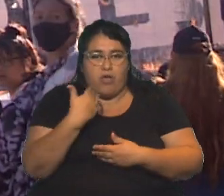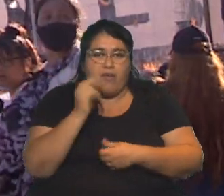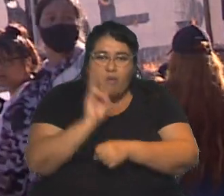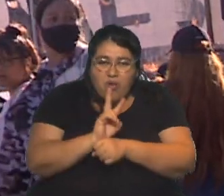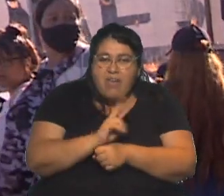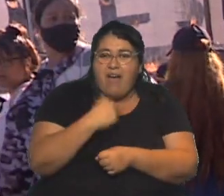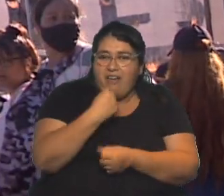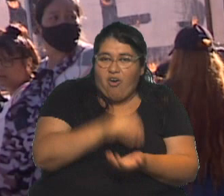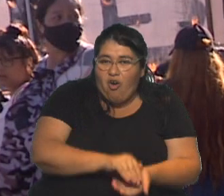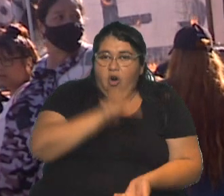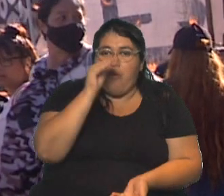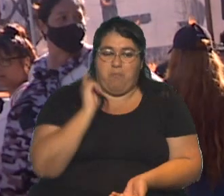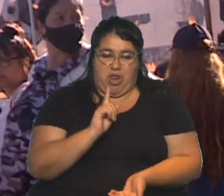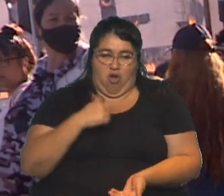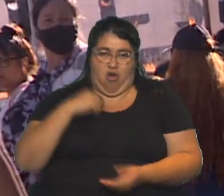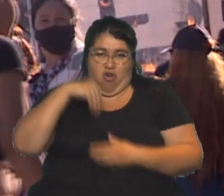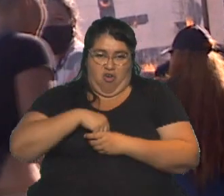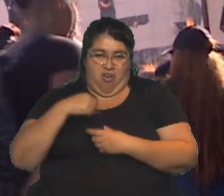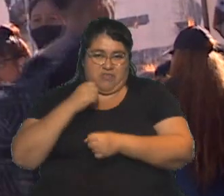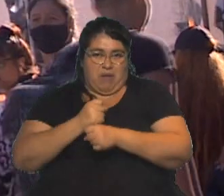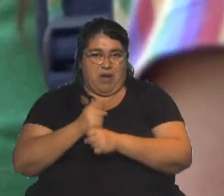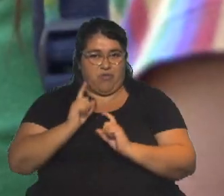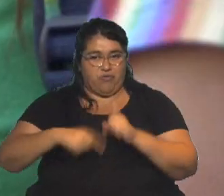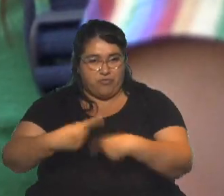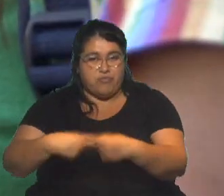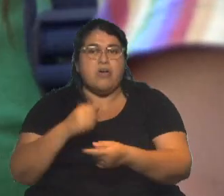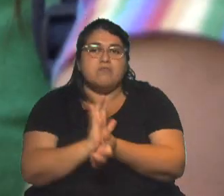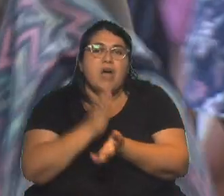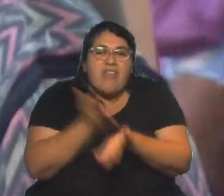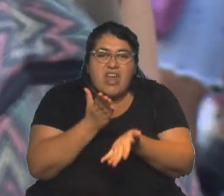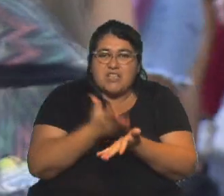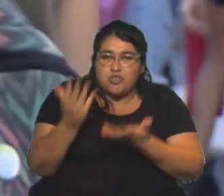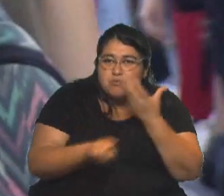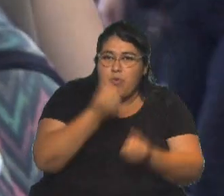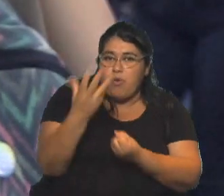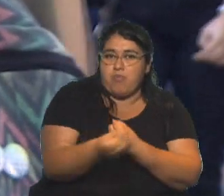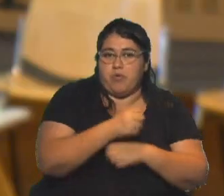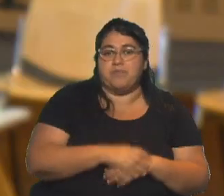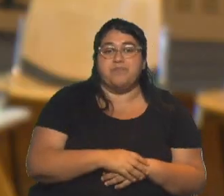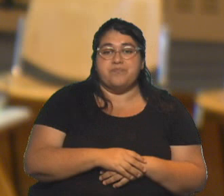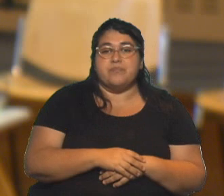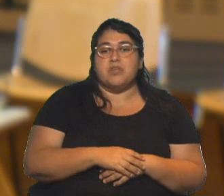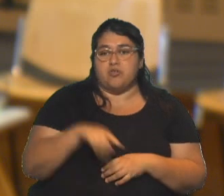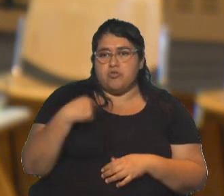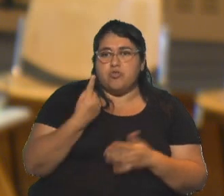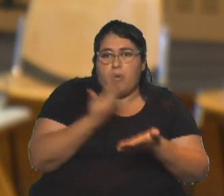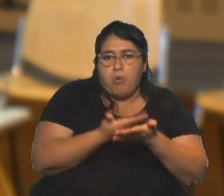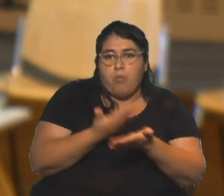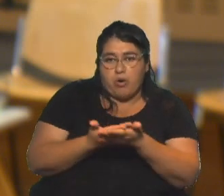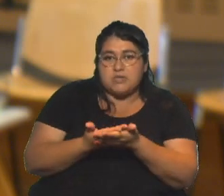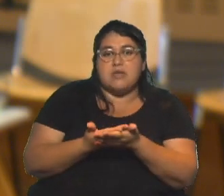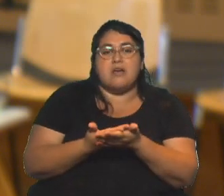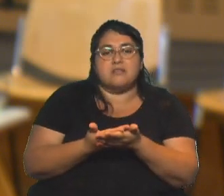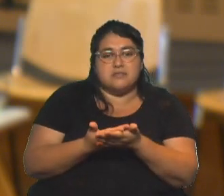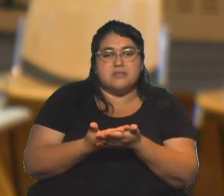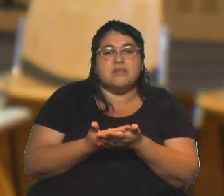que se les da el lugar. Espacios que también tienen que ver con conquistar derechos. Bueno, parte de las agendas que llevamos adelante como